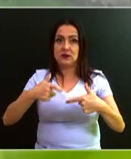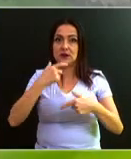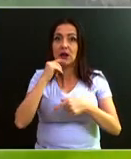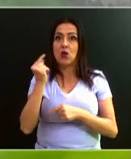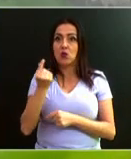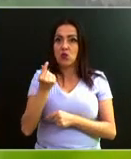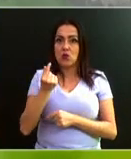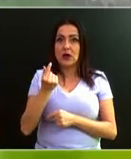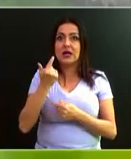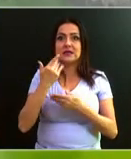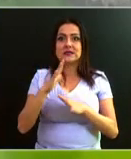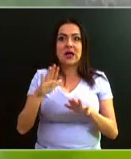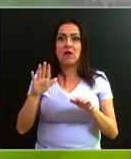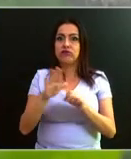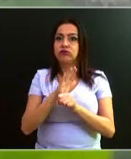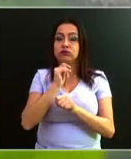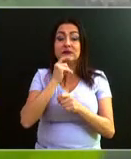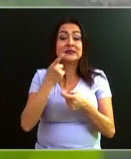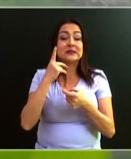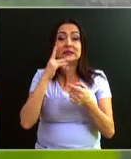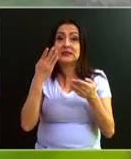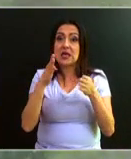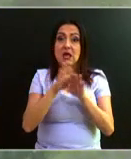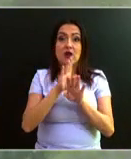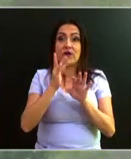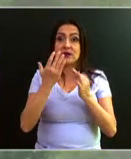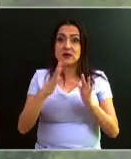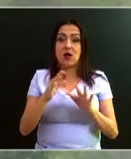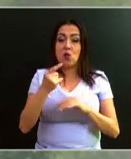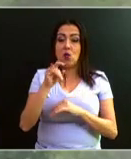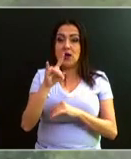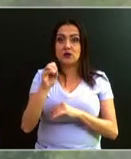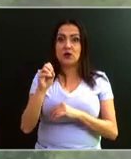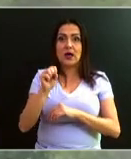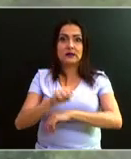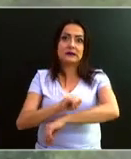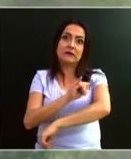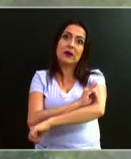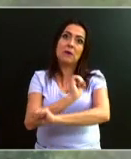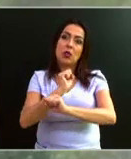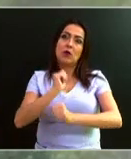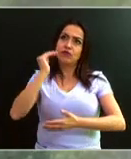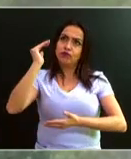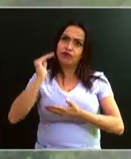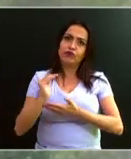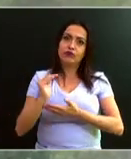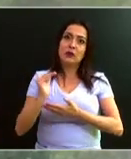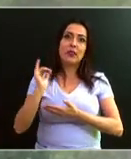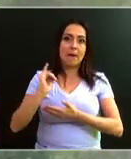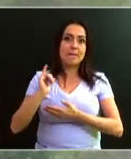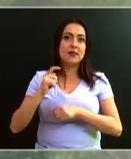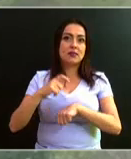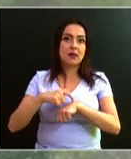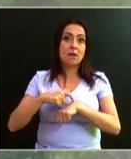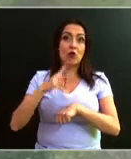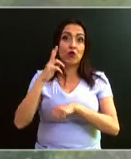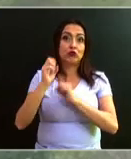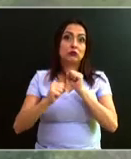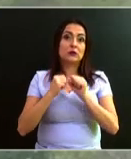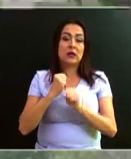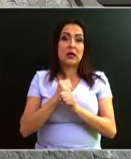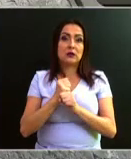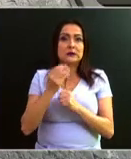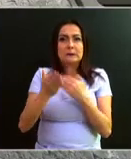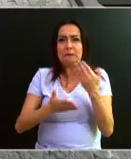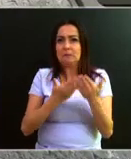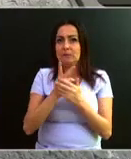Uruca, el cual ya está en labores de cierre técnico, y del Guaso en Acerrí, el cual podría haber reducida su vida útil hasta 2 años,